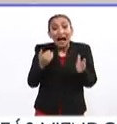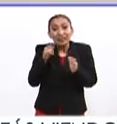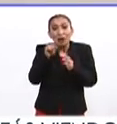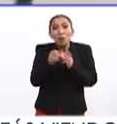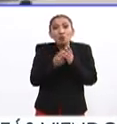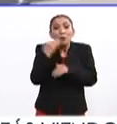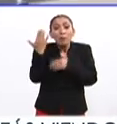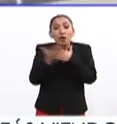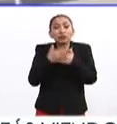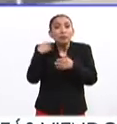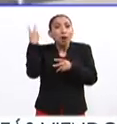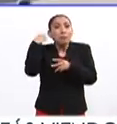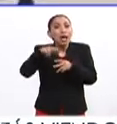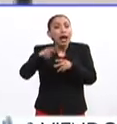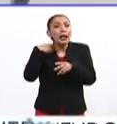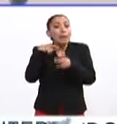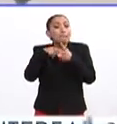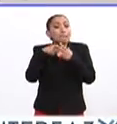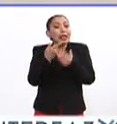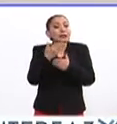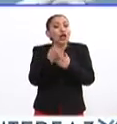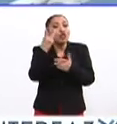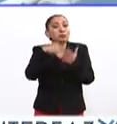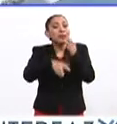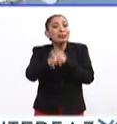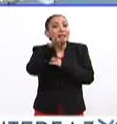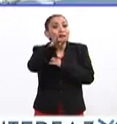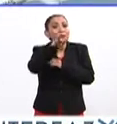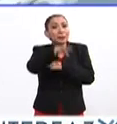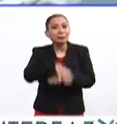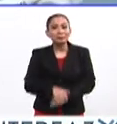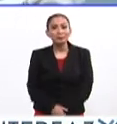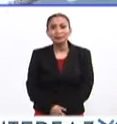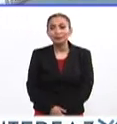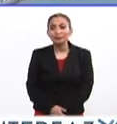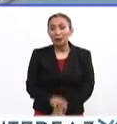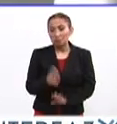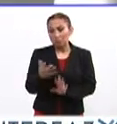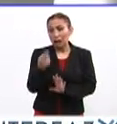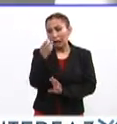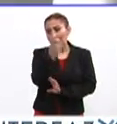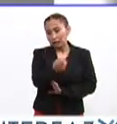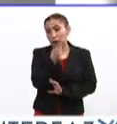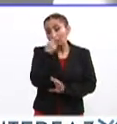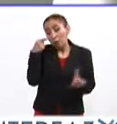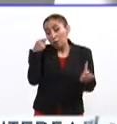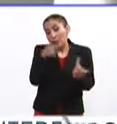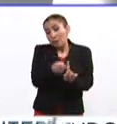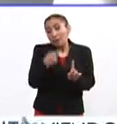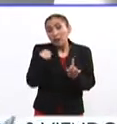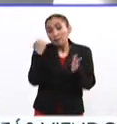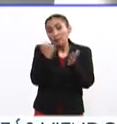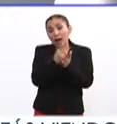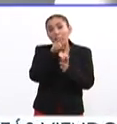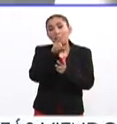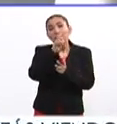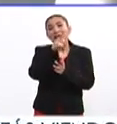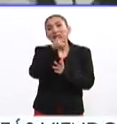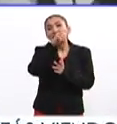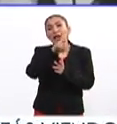nueva era de viajes que podrían comenzar en 2019. Al menos, ese es el objetivo de la marca Virgin